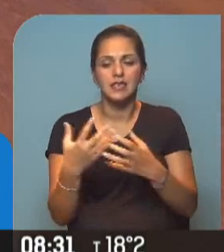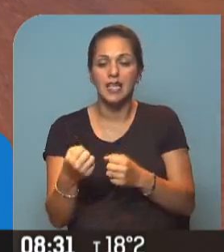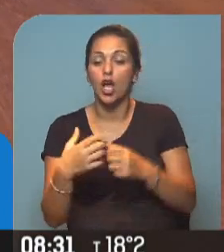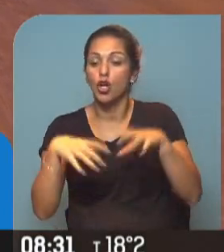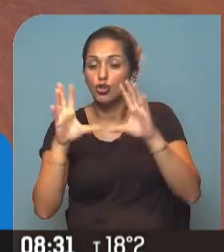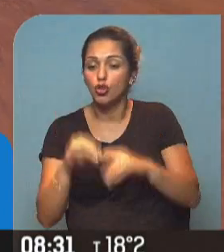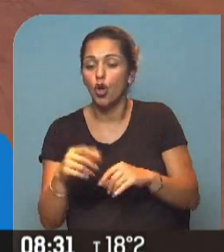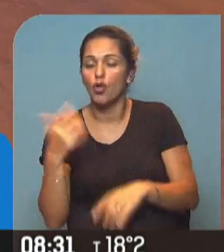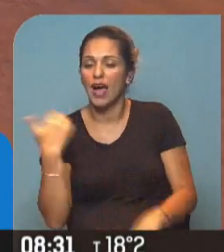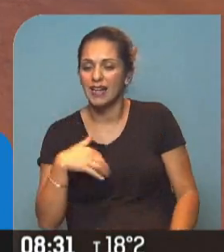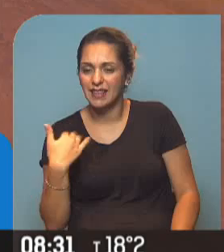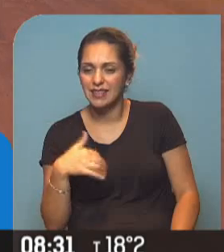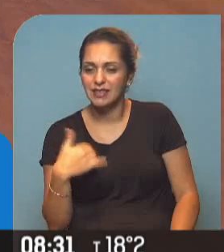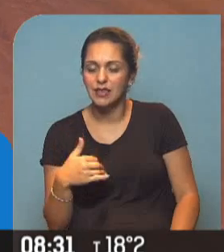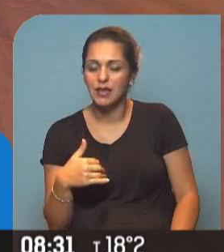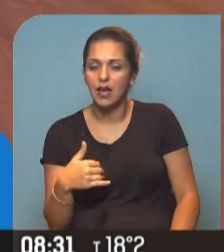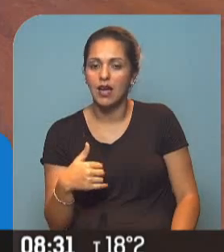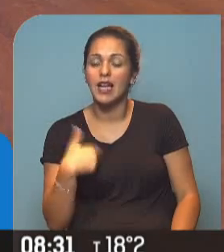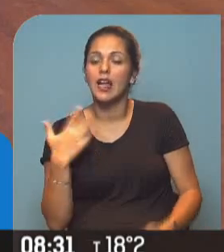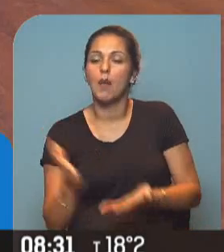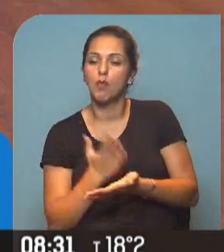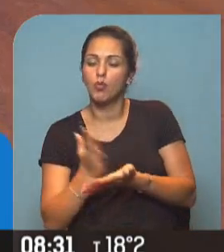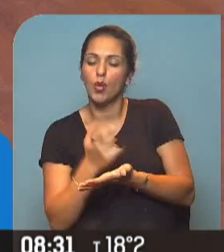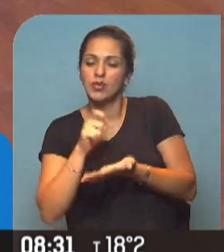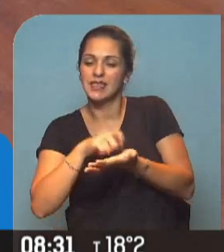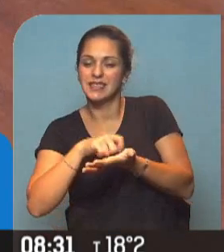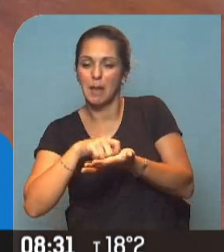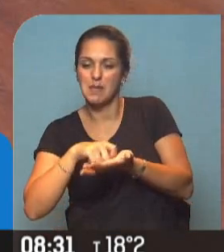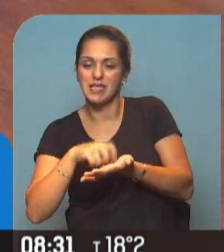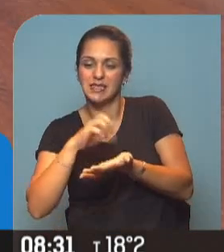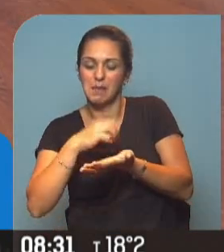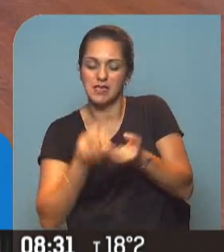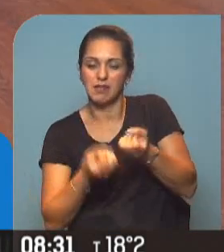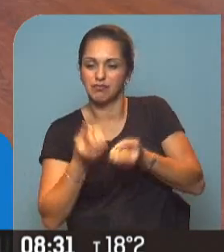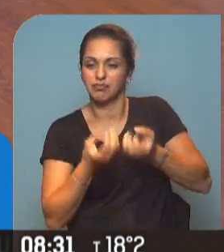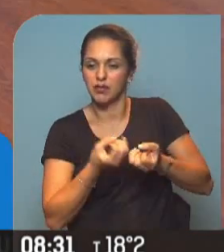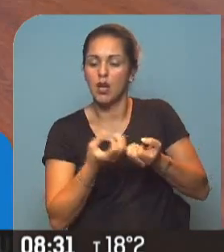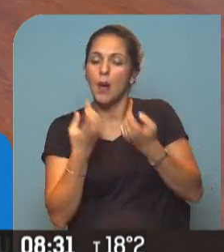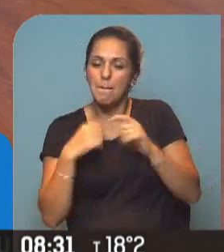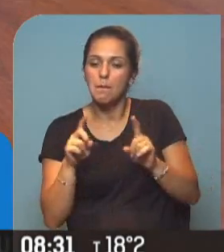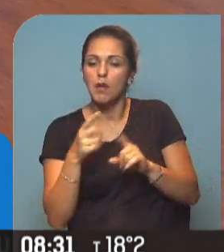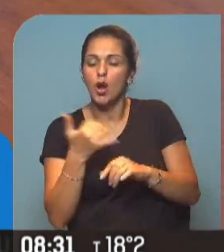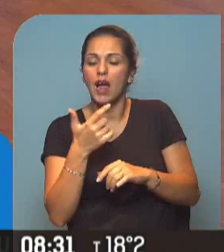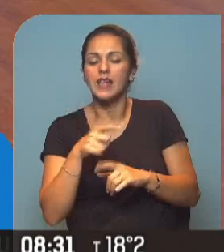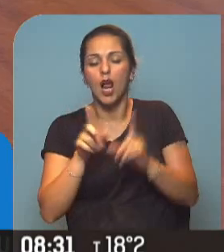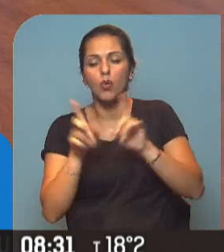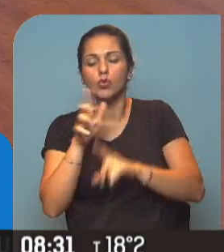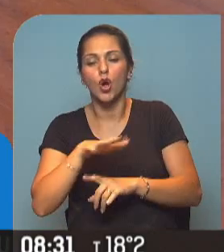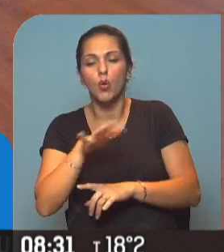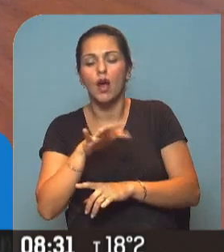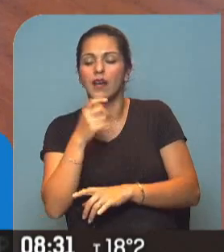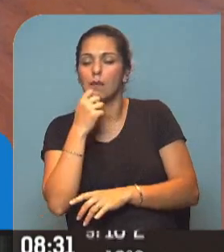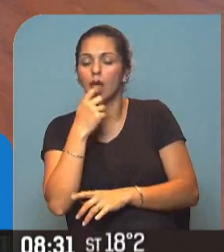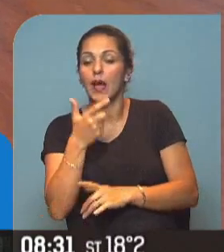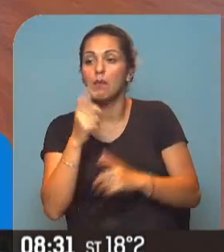argentina en la argentina que produce granos pero así todo hay zonas o sus zonas que por ahí